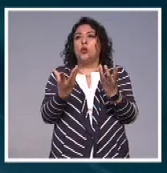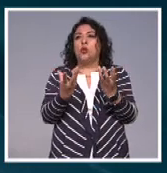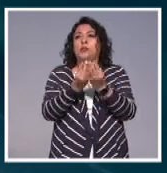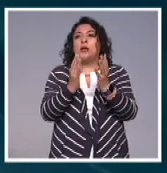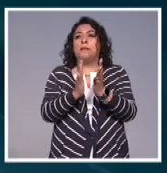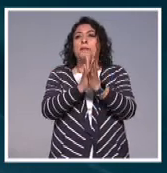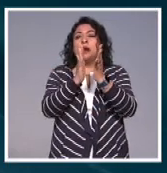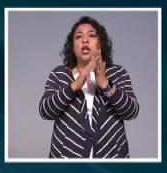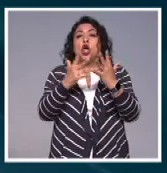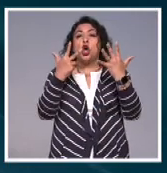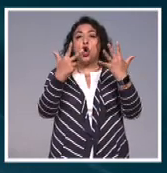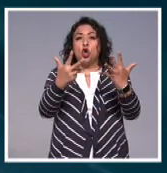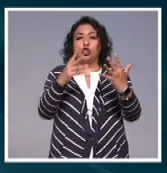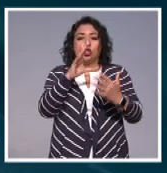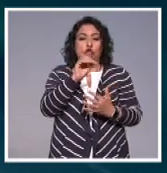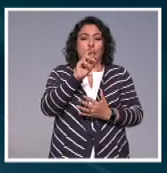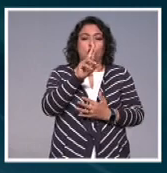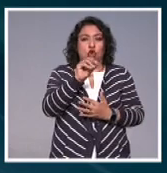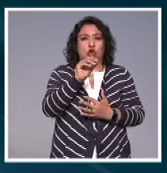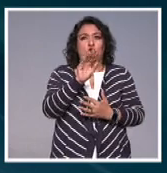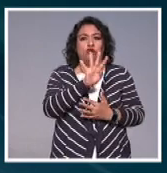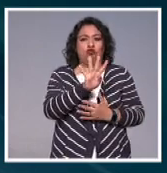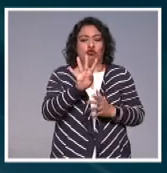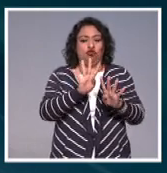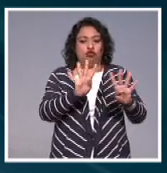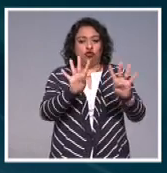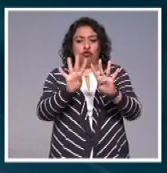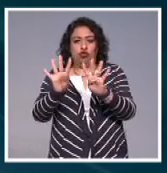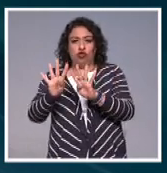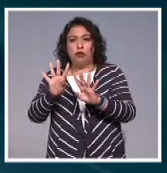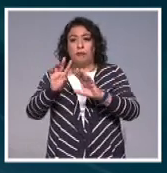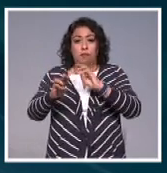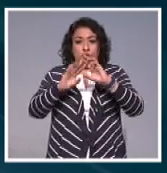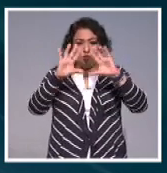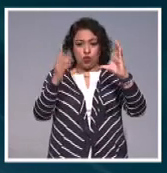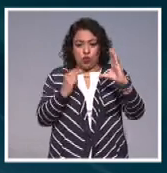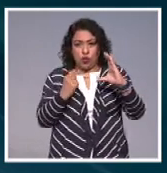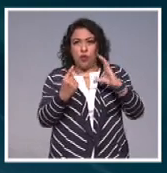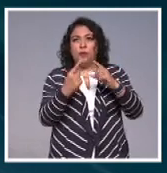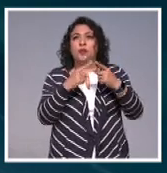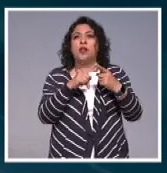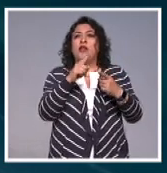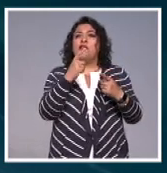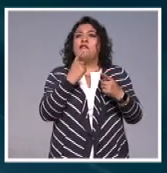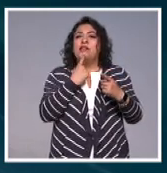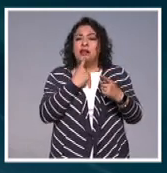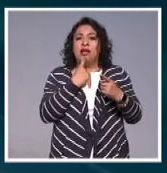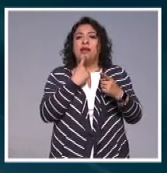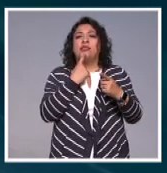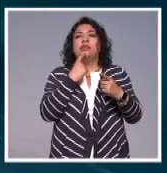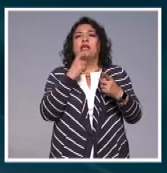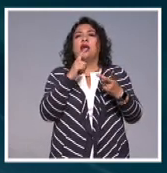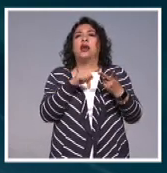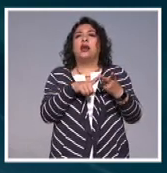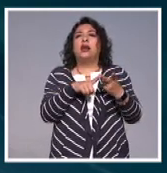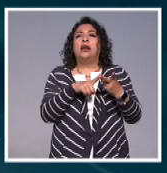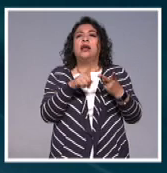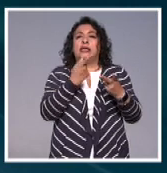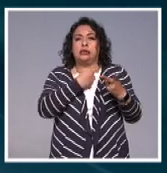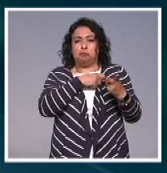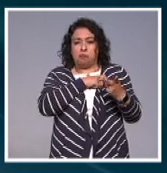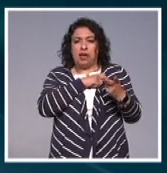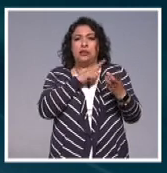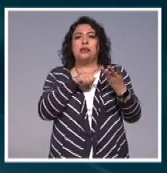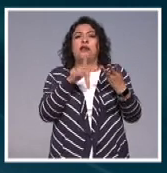involucra a 8 coros alrededor del mundo, entre los cuales está el coro de Finlandia, el coro de en